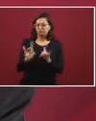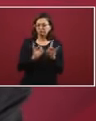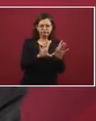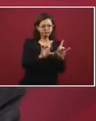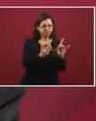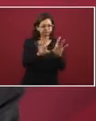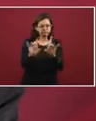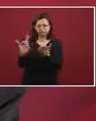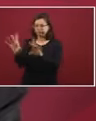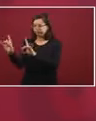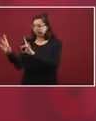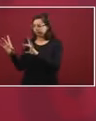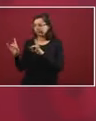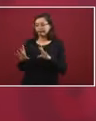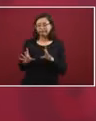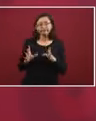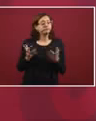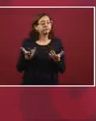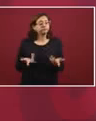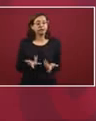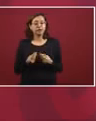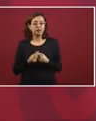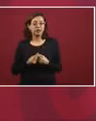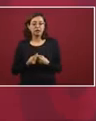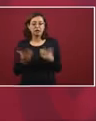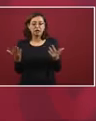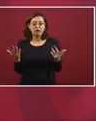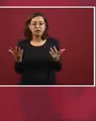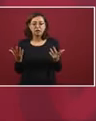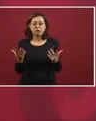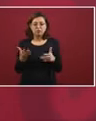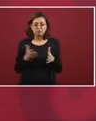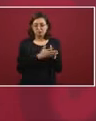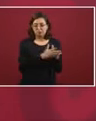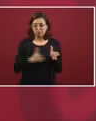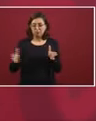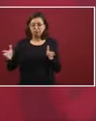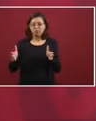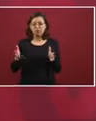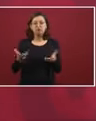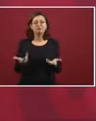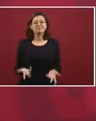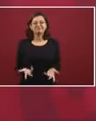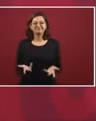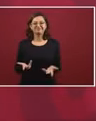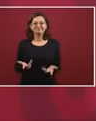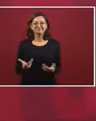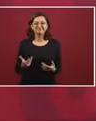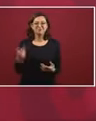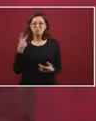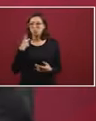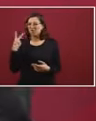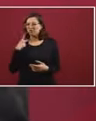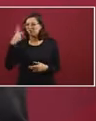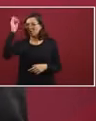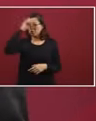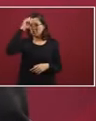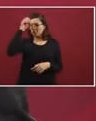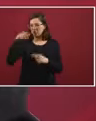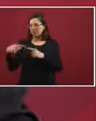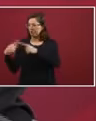hay, desde luego que siempre, más en esta época, hay diferentes corrientes en las sociedades.